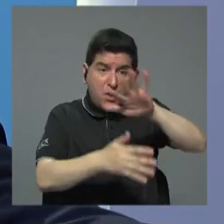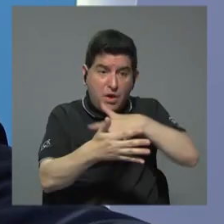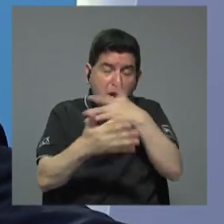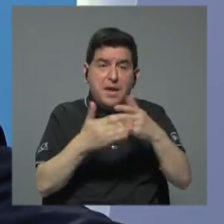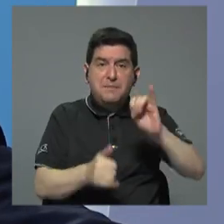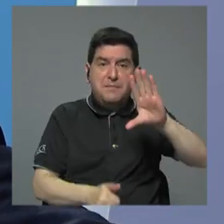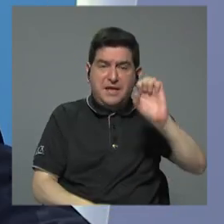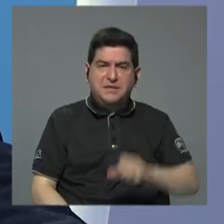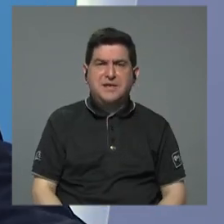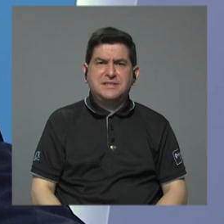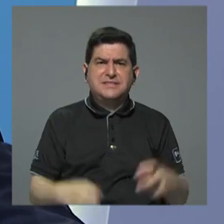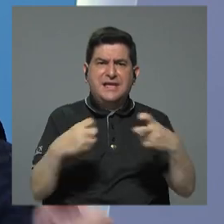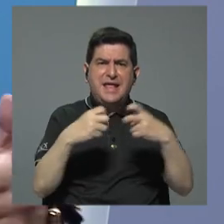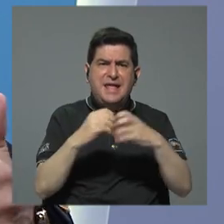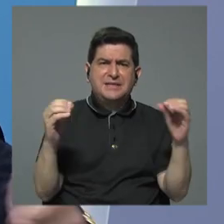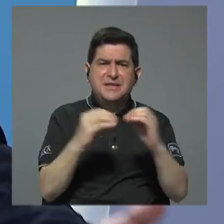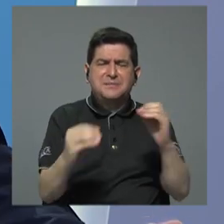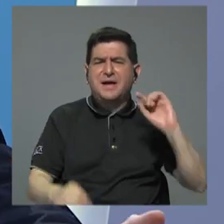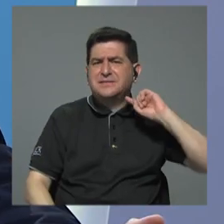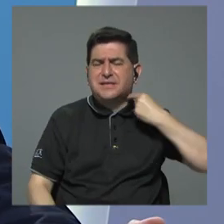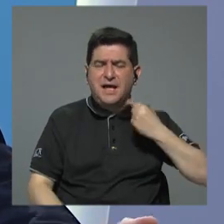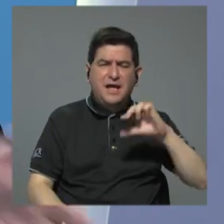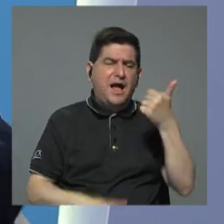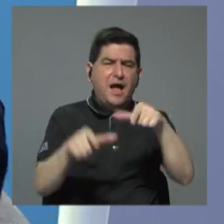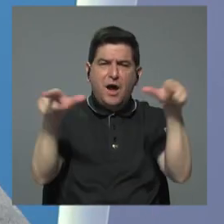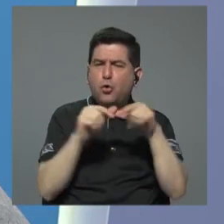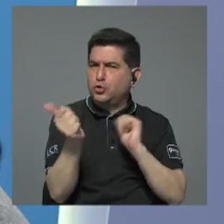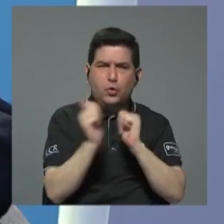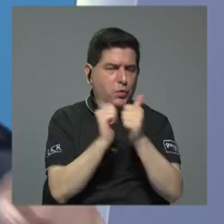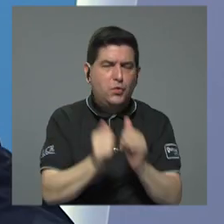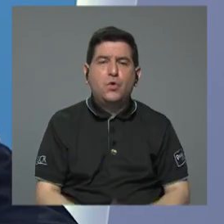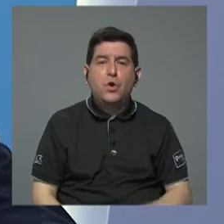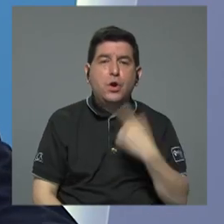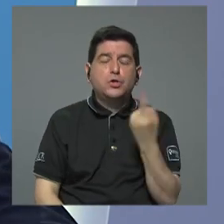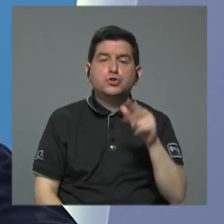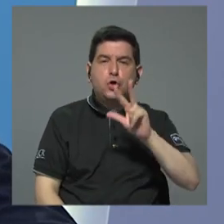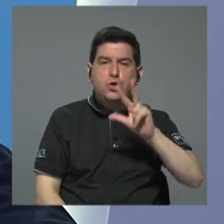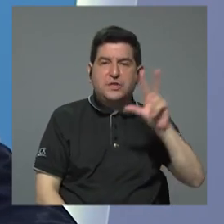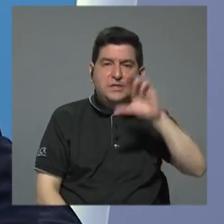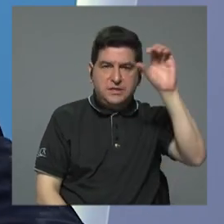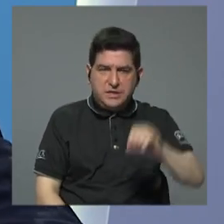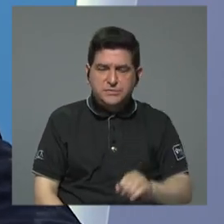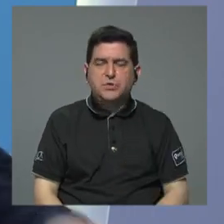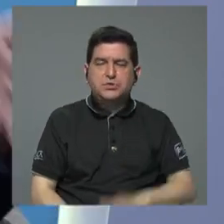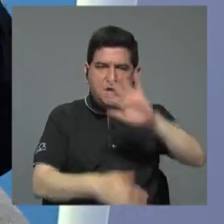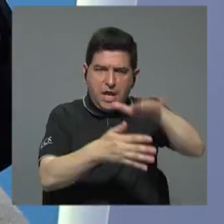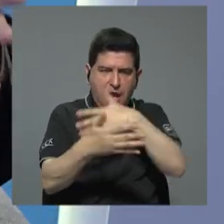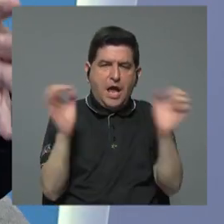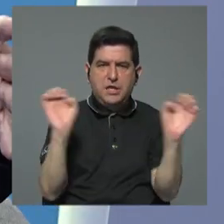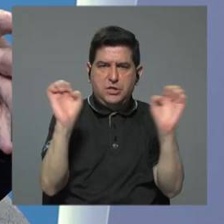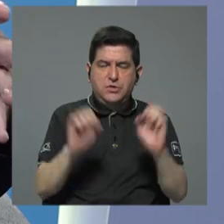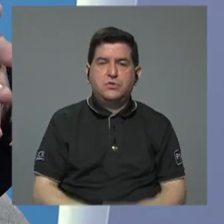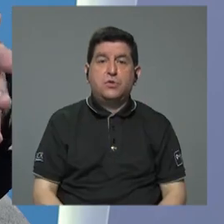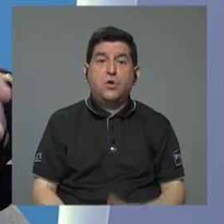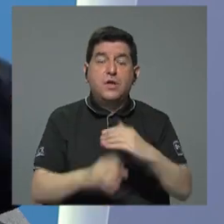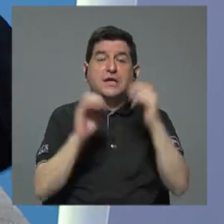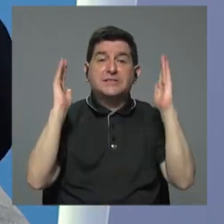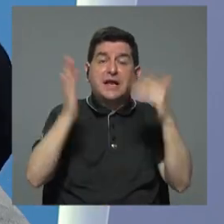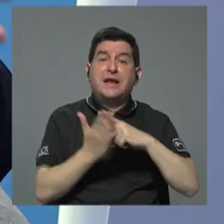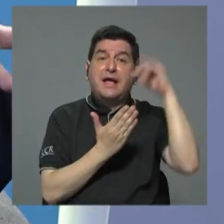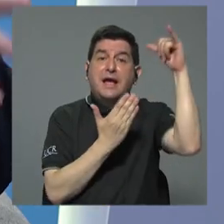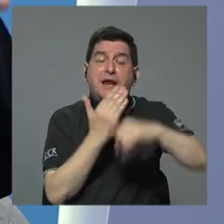la electricidad es más cara que en otras partes, no es competitivo y es apenas un 33% de la matriz energética. Y cuando se van a hacer grandes